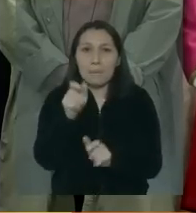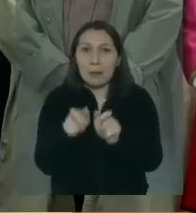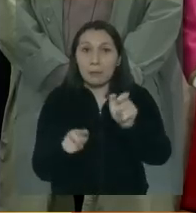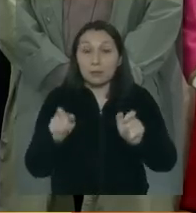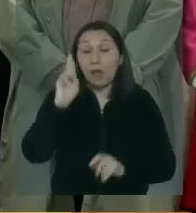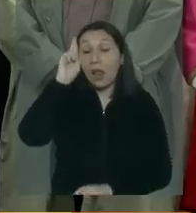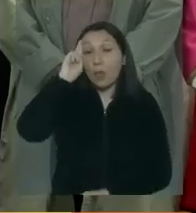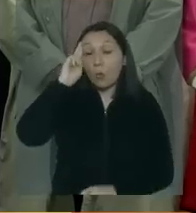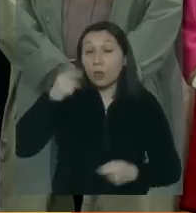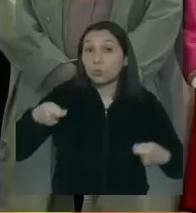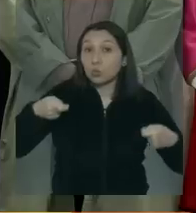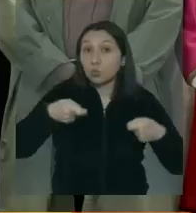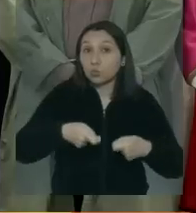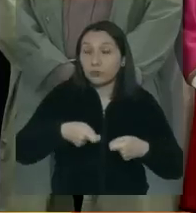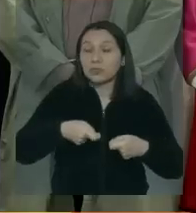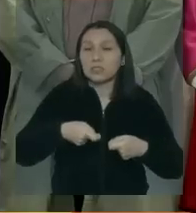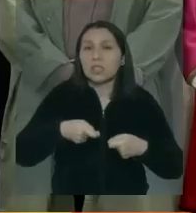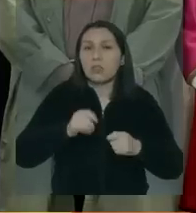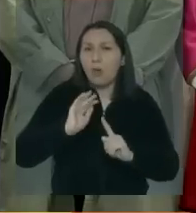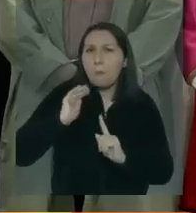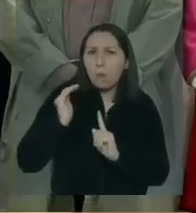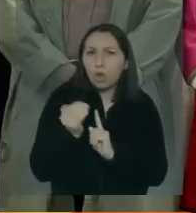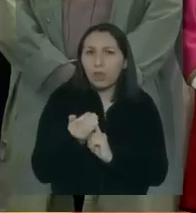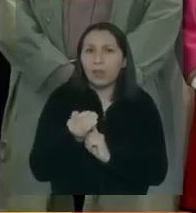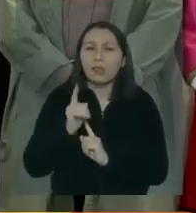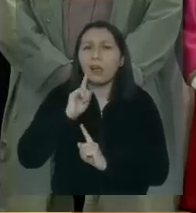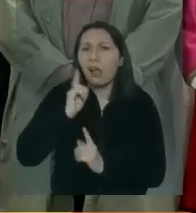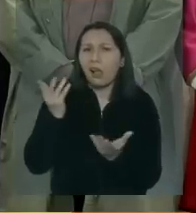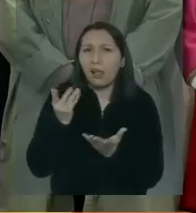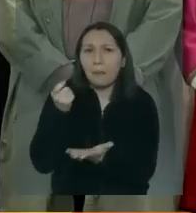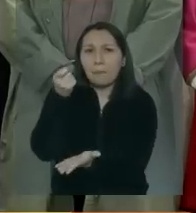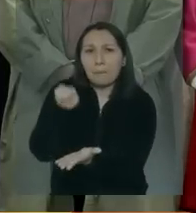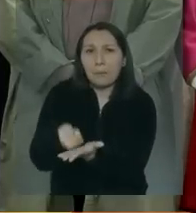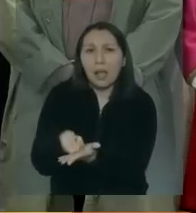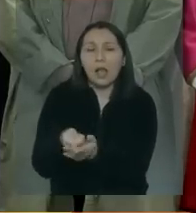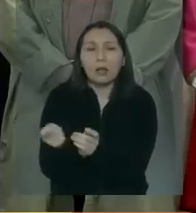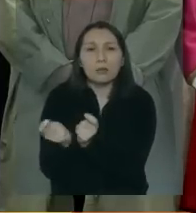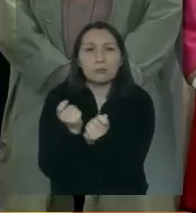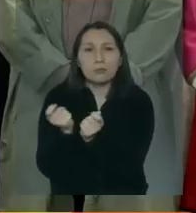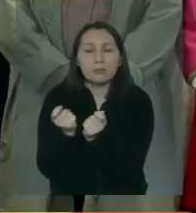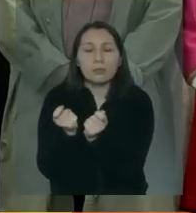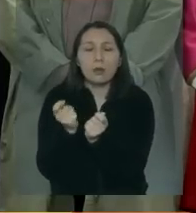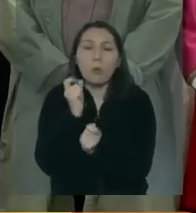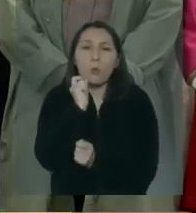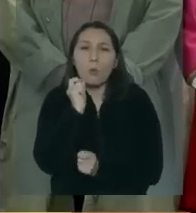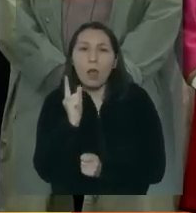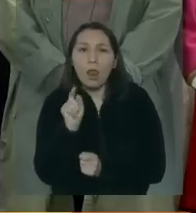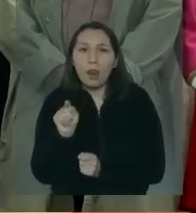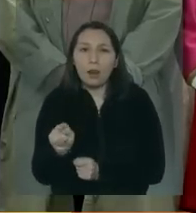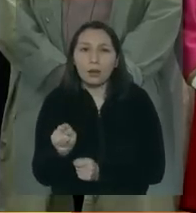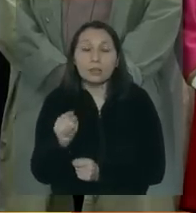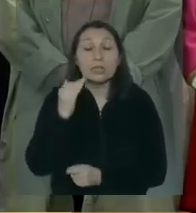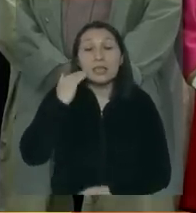personas. Recordemos que el subsidio Protege financia o aporta los recursos para que